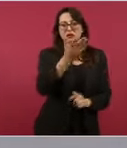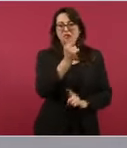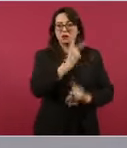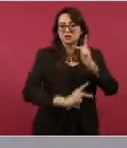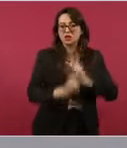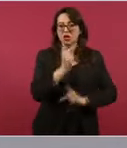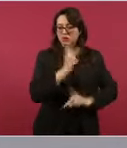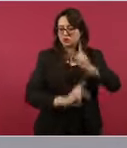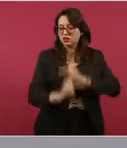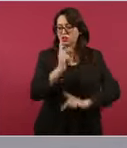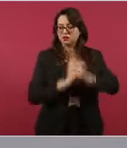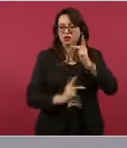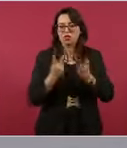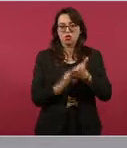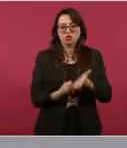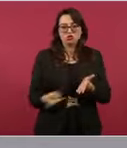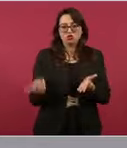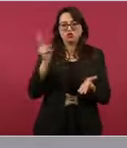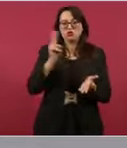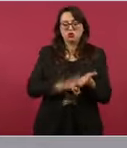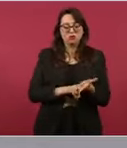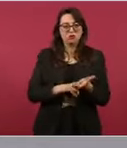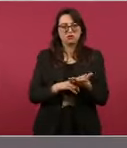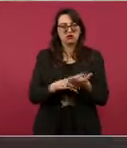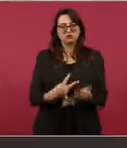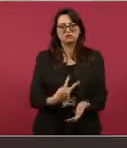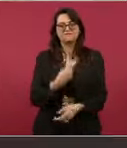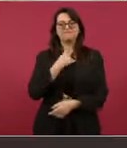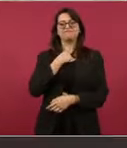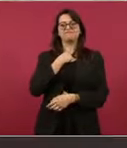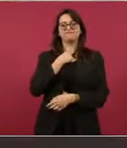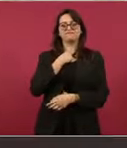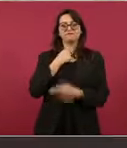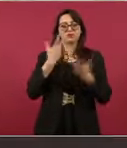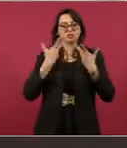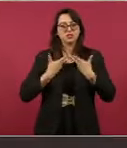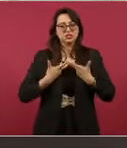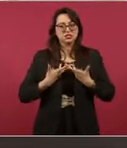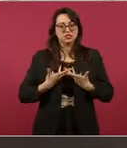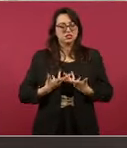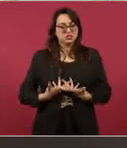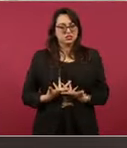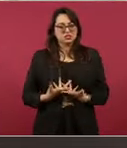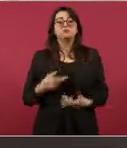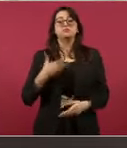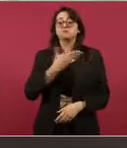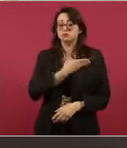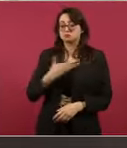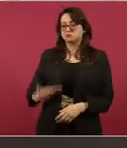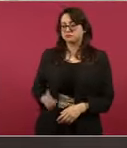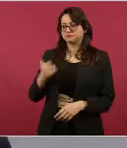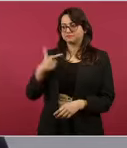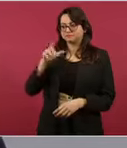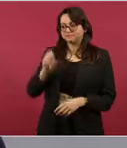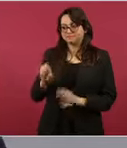contundente: rescatar integralmente nuestra industria petrolera. Para